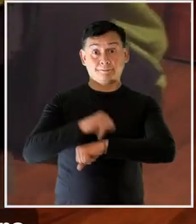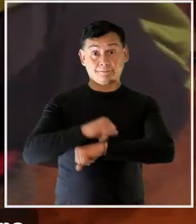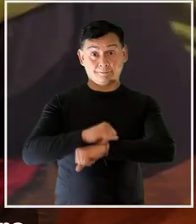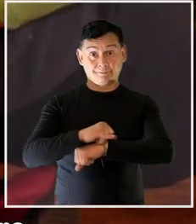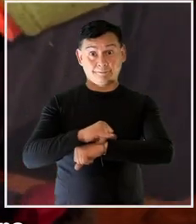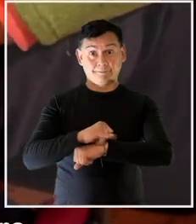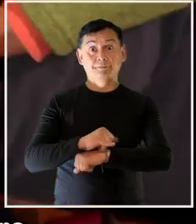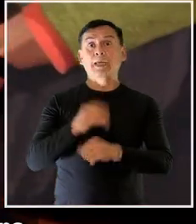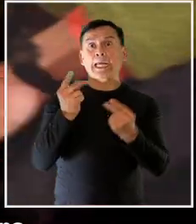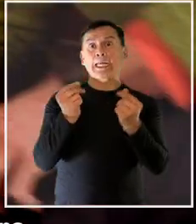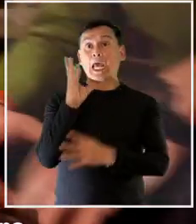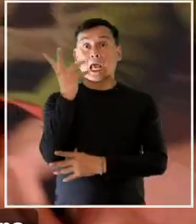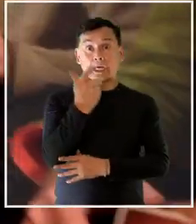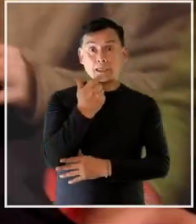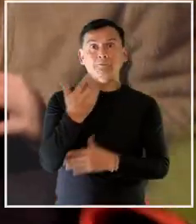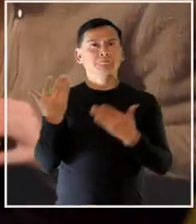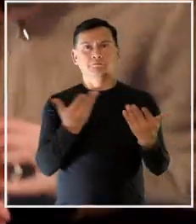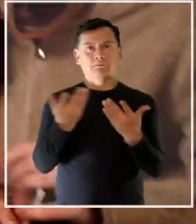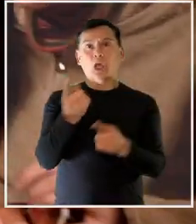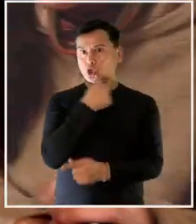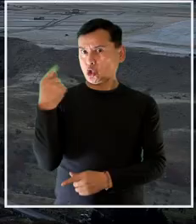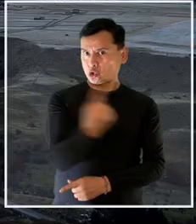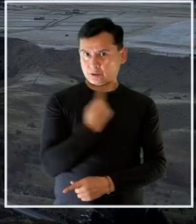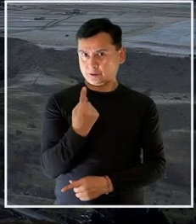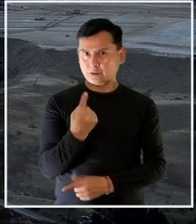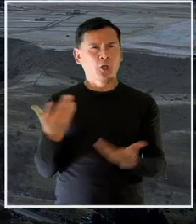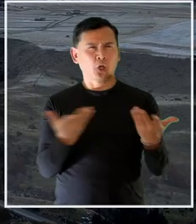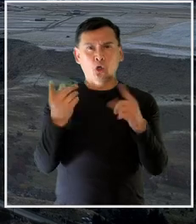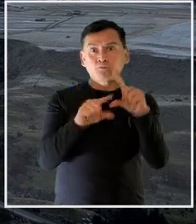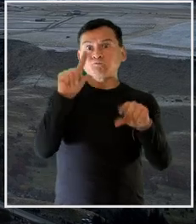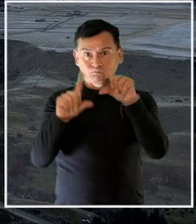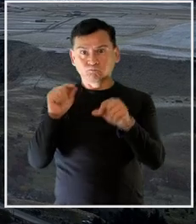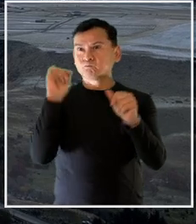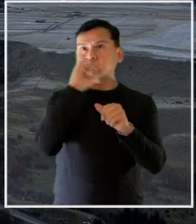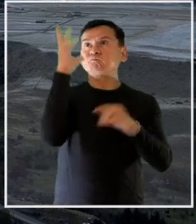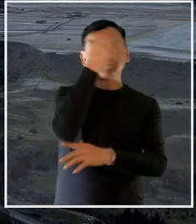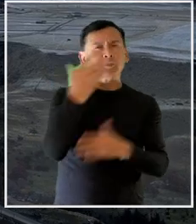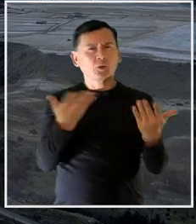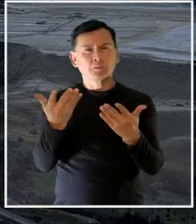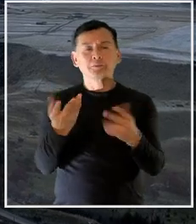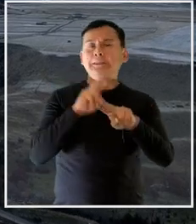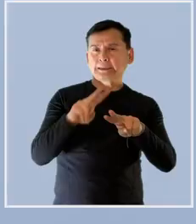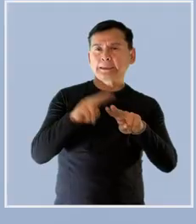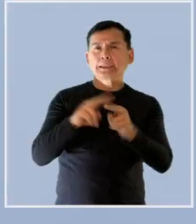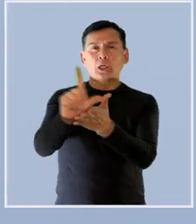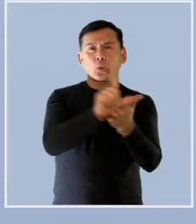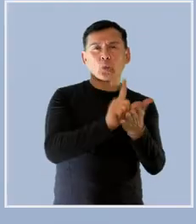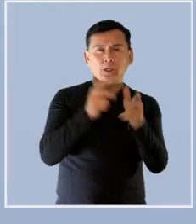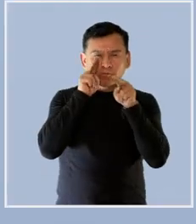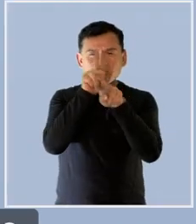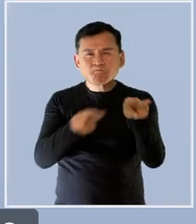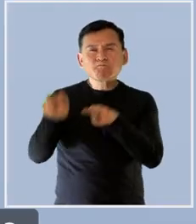En nuestra región de Aysén, la calidad del aire es un tema que nos concierne a todos. ¿Cómo se mide la contaminación del aire? Se realiza en estaciones